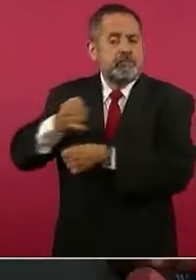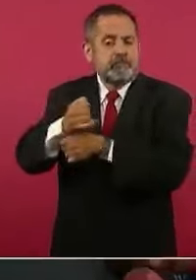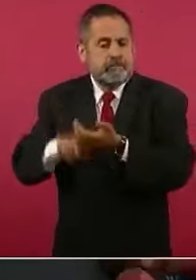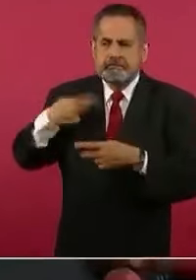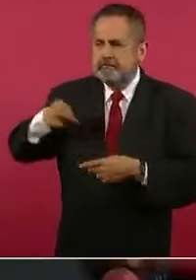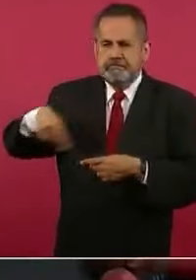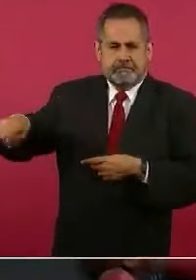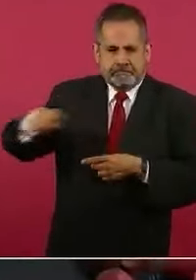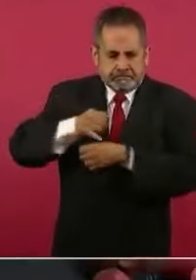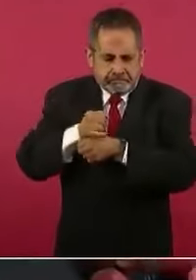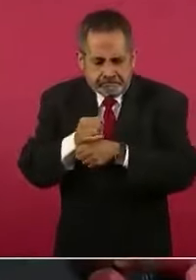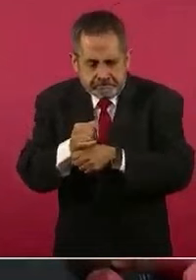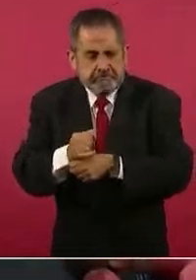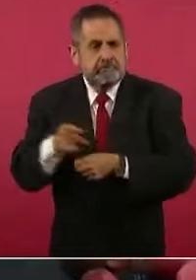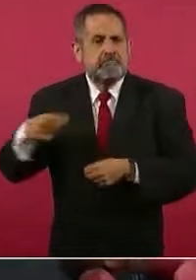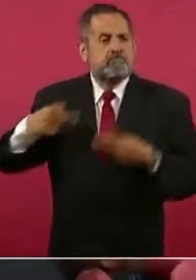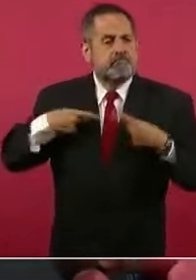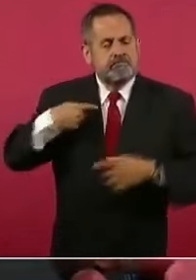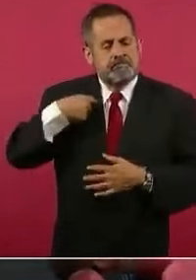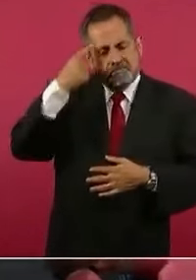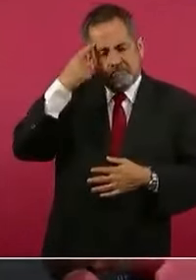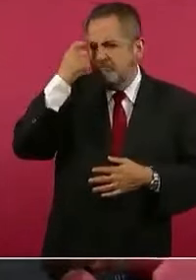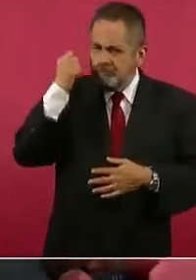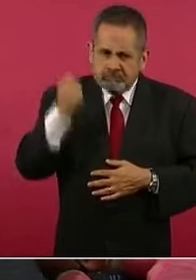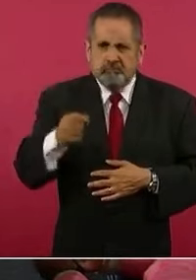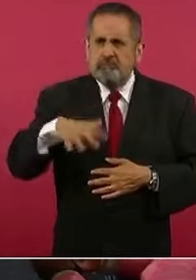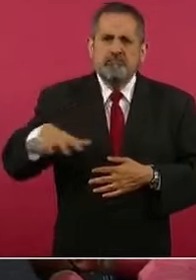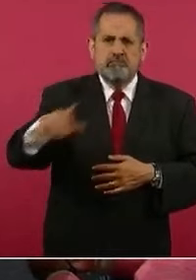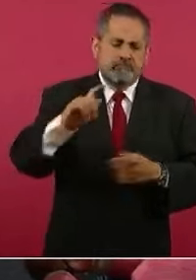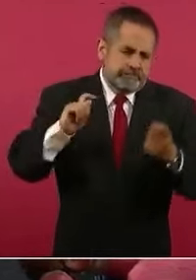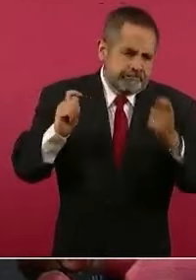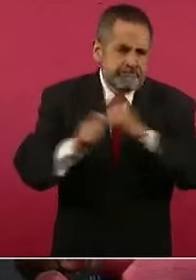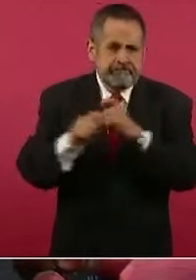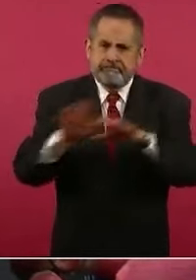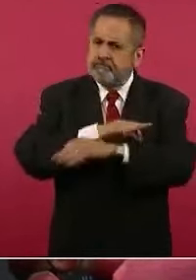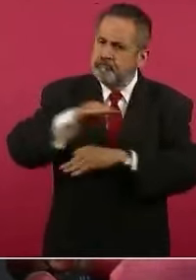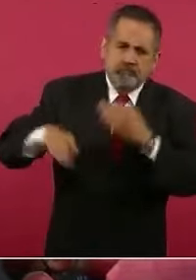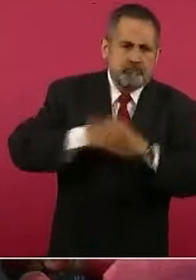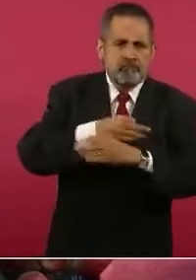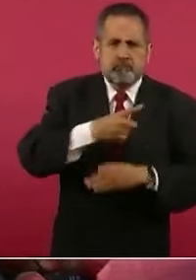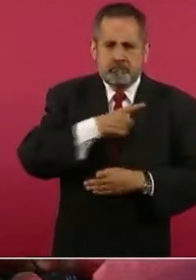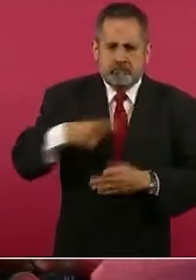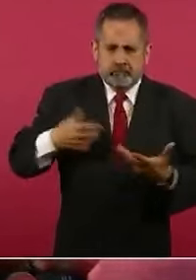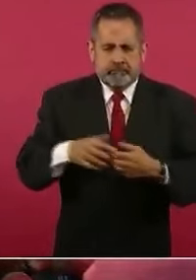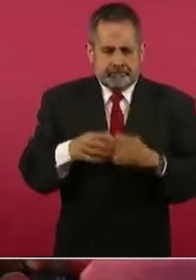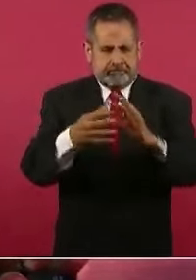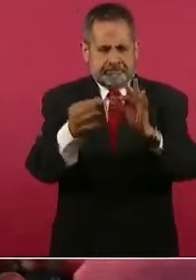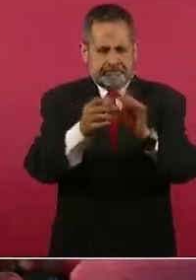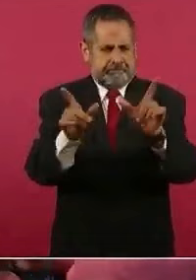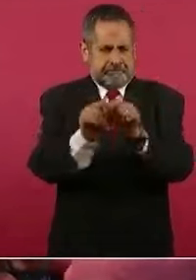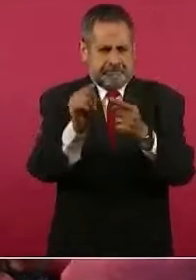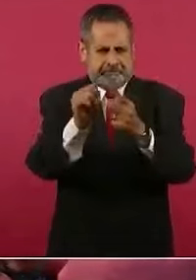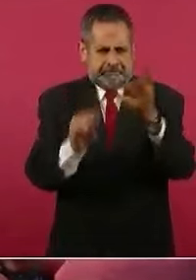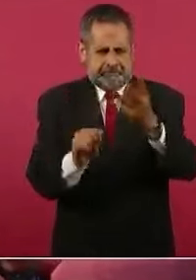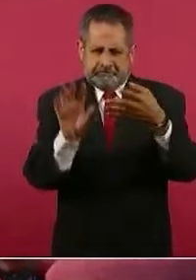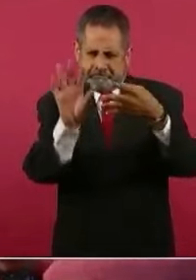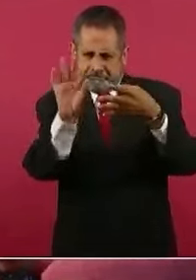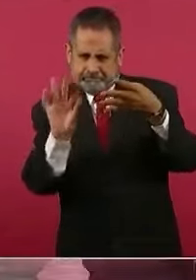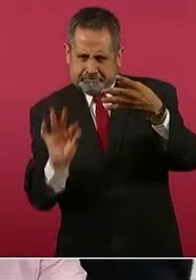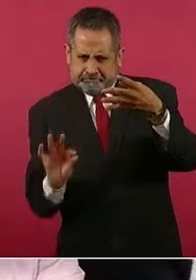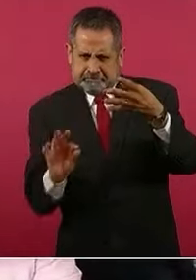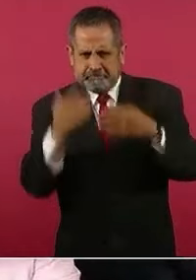sociedad civil, de ciudadanos convencidos de que la transformación de México corresponde a todos. Me permito contextualizar unos fragmentos de la carta para que